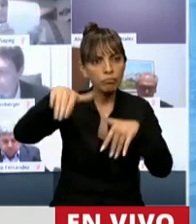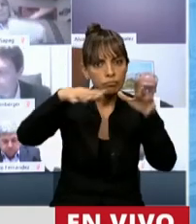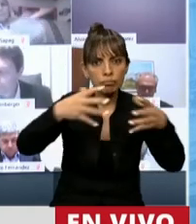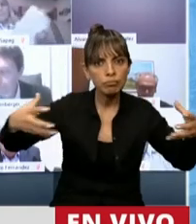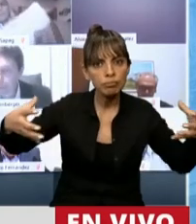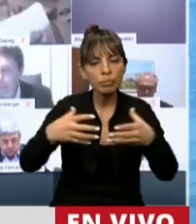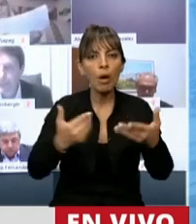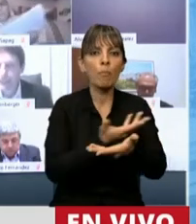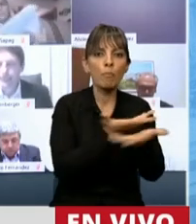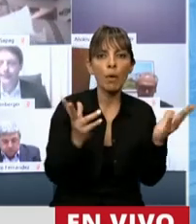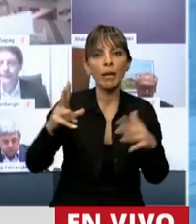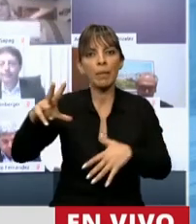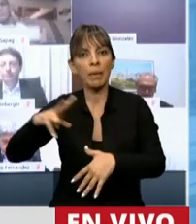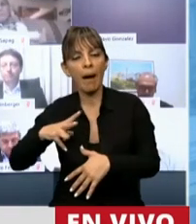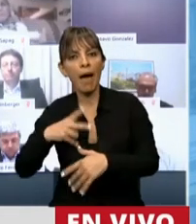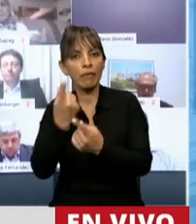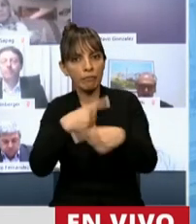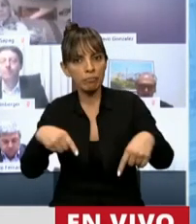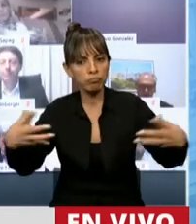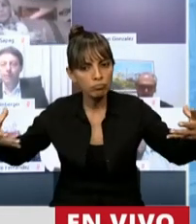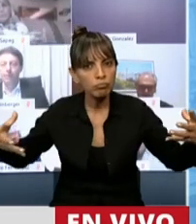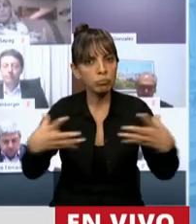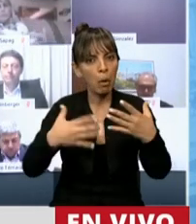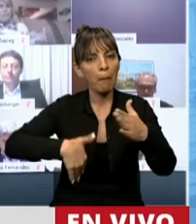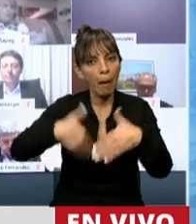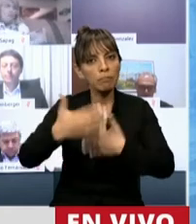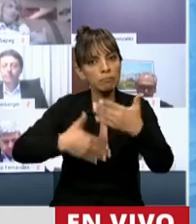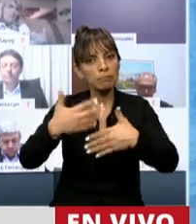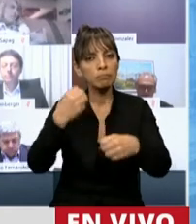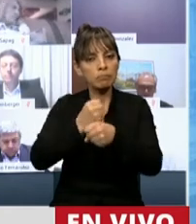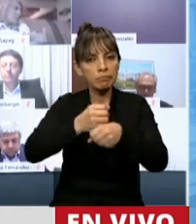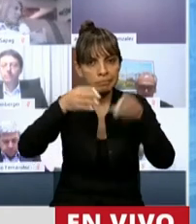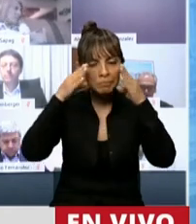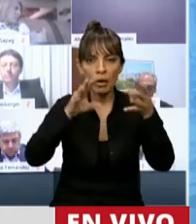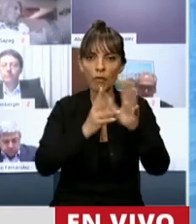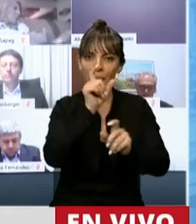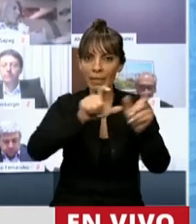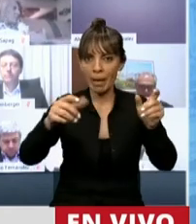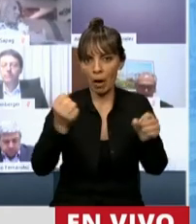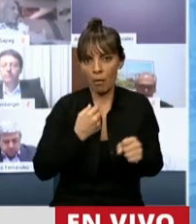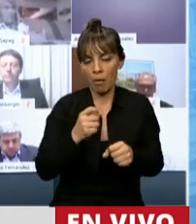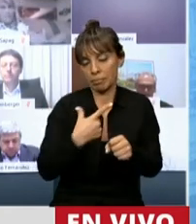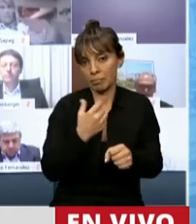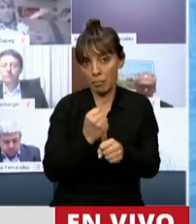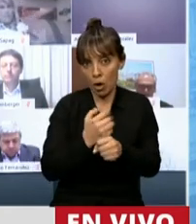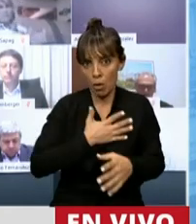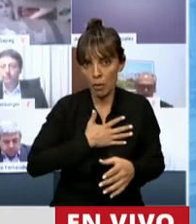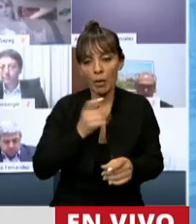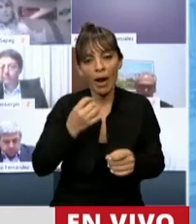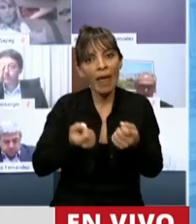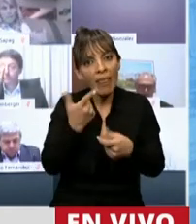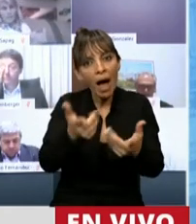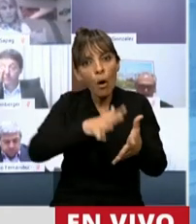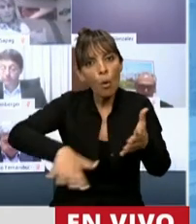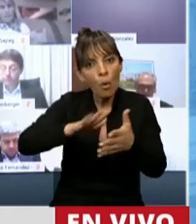arterias, público, privada, y va a trabajar fuertemente en la cultura del emprendedurismo, que lo venimos haciendo, pero ahora va a tener un lugar físico y es